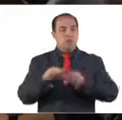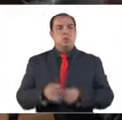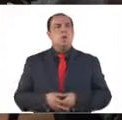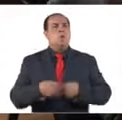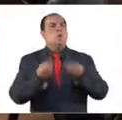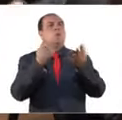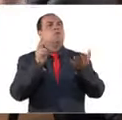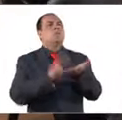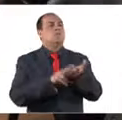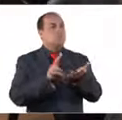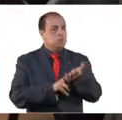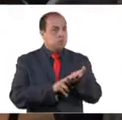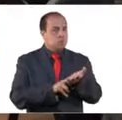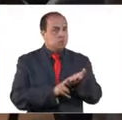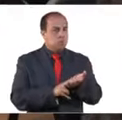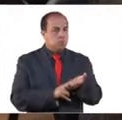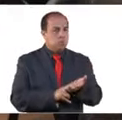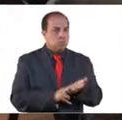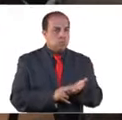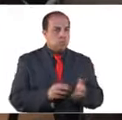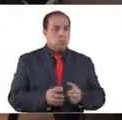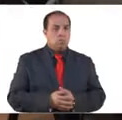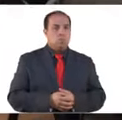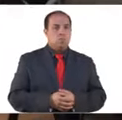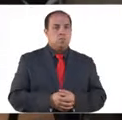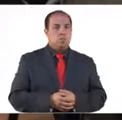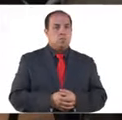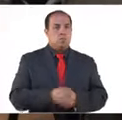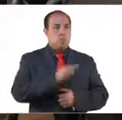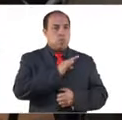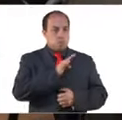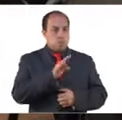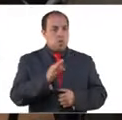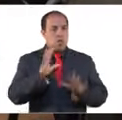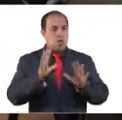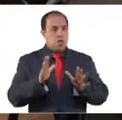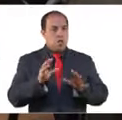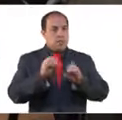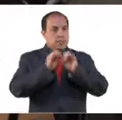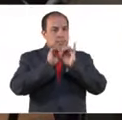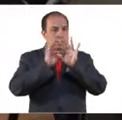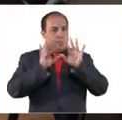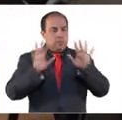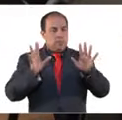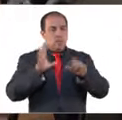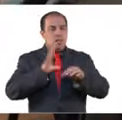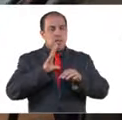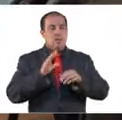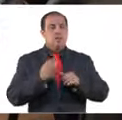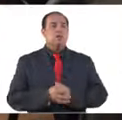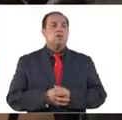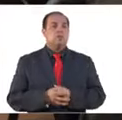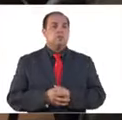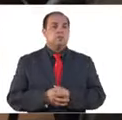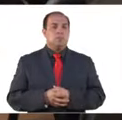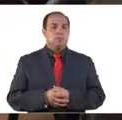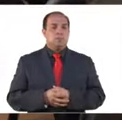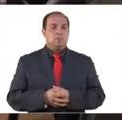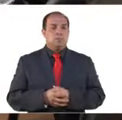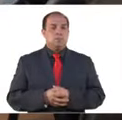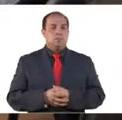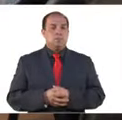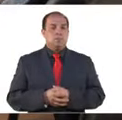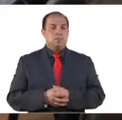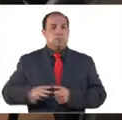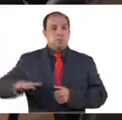hablando precisamente de esto para que esto se afine más y podamos, digamos, tener un transporte, bueno, en este caso de los